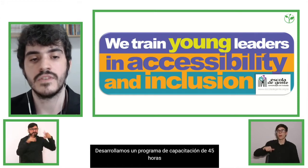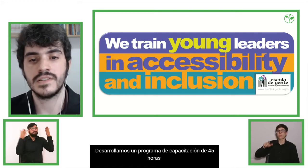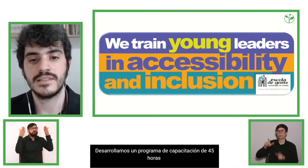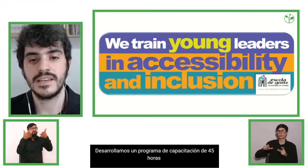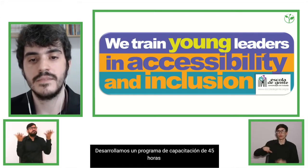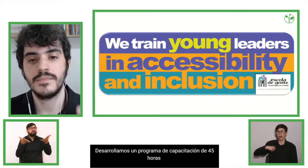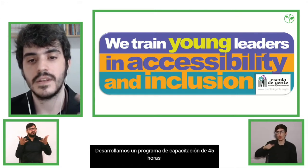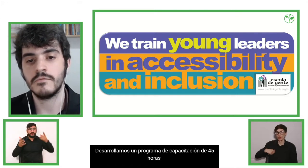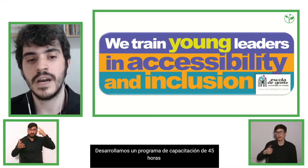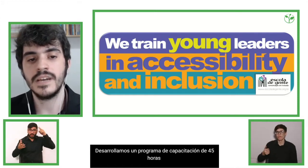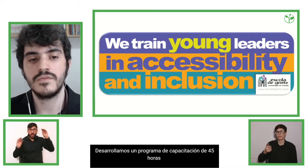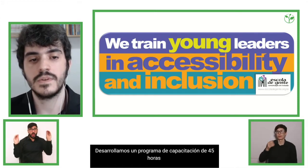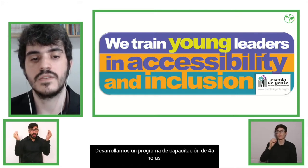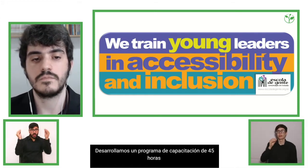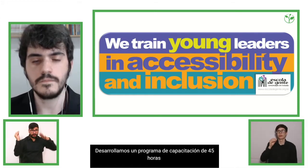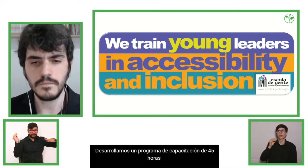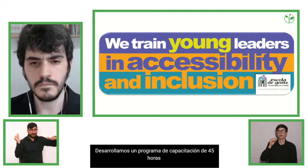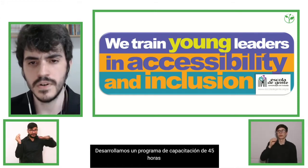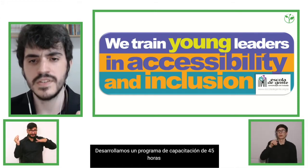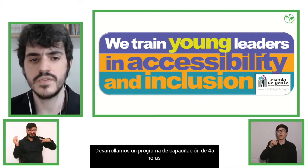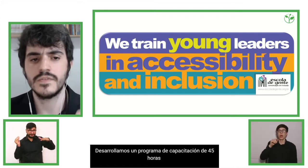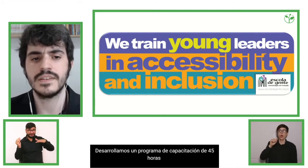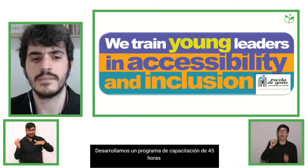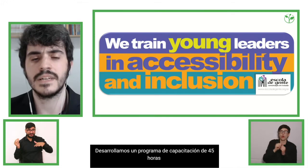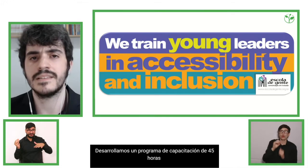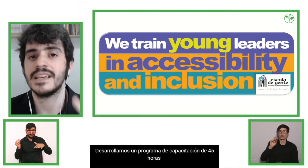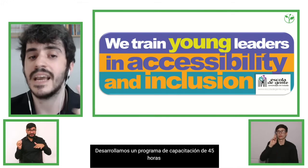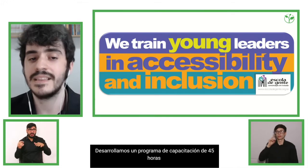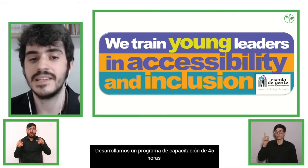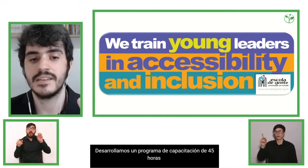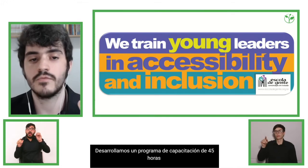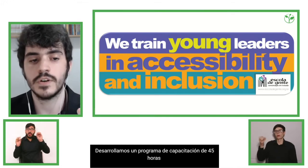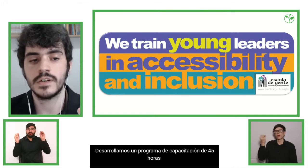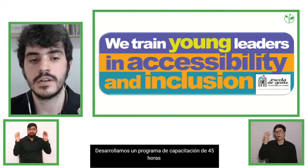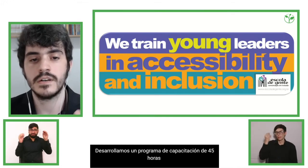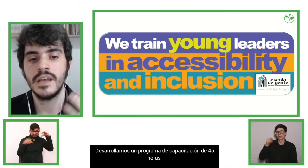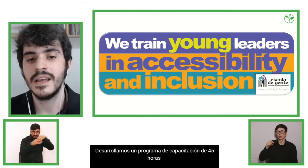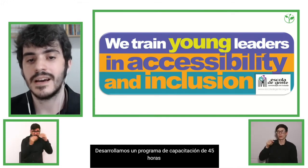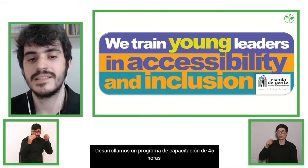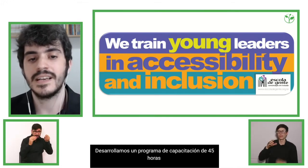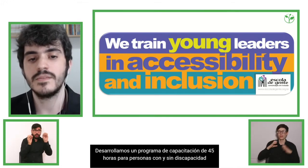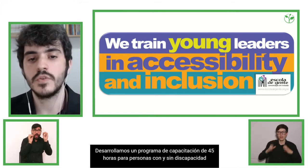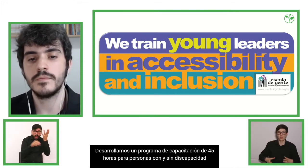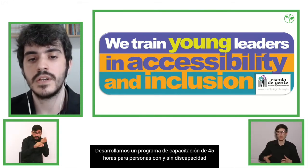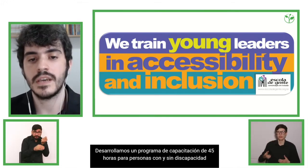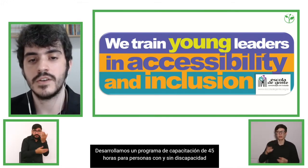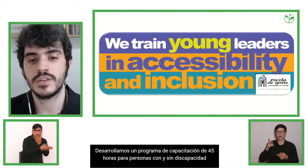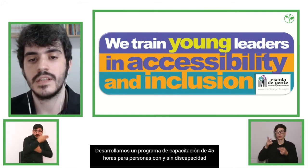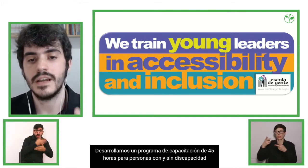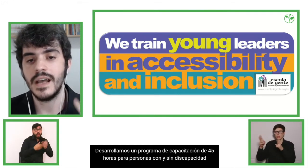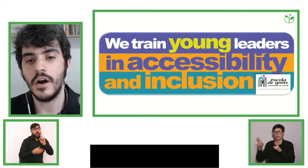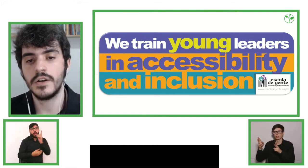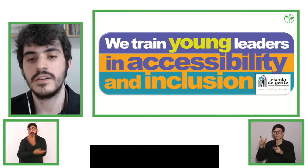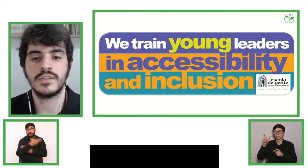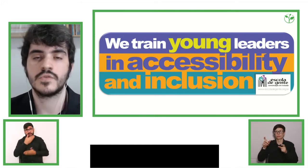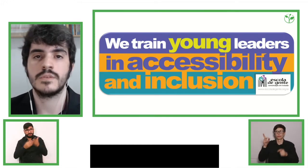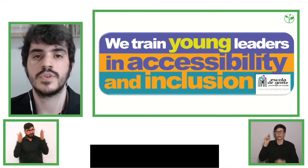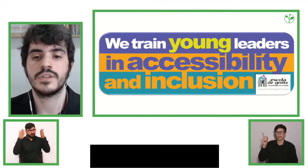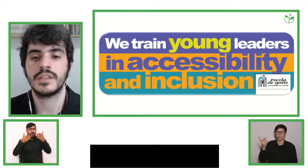discapacidad aprenden de inclusión, ética, diversidad, derechos de las personas con